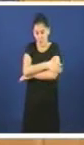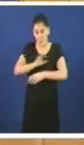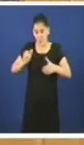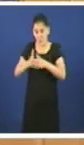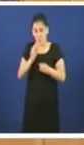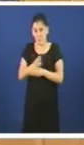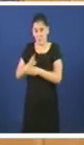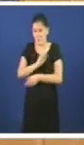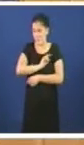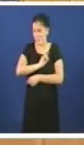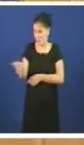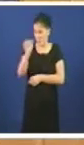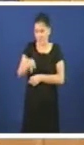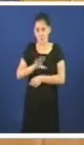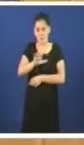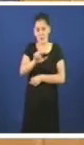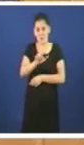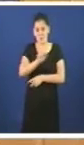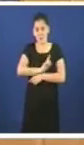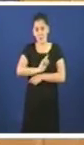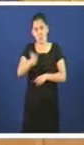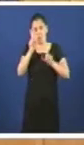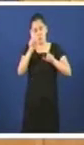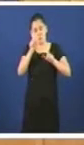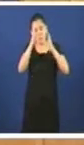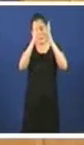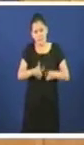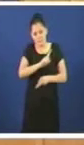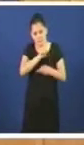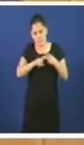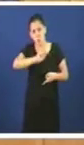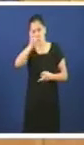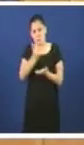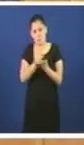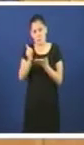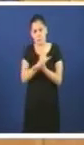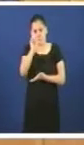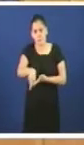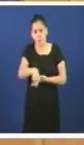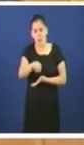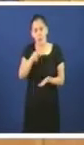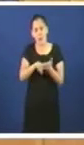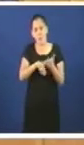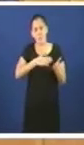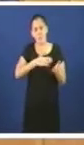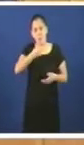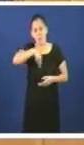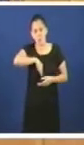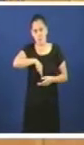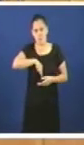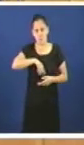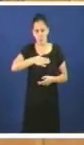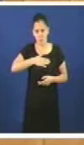se pueda enseñar matemáticas y otras asignaturas en este caso matemáticas no idioma propio de esta tierra tenemos un gobierno